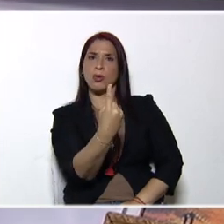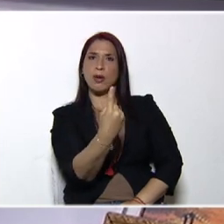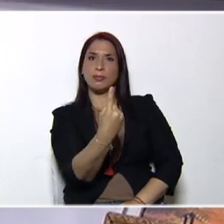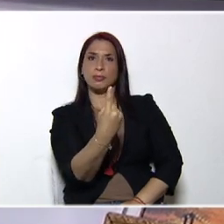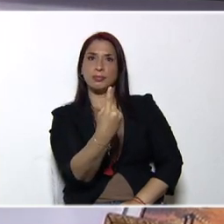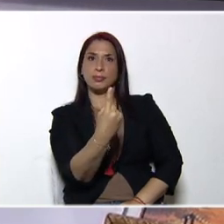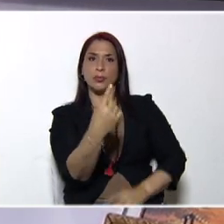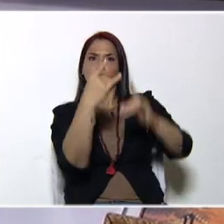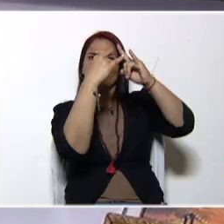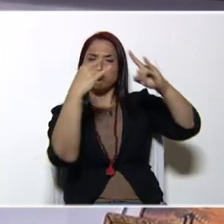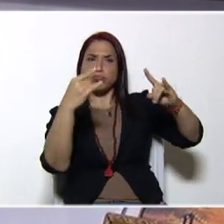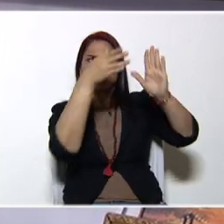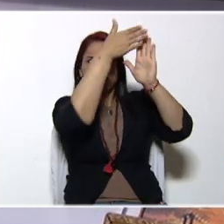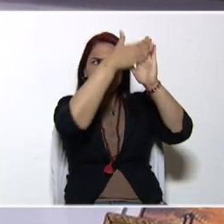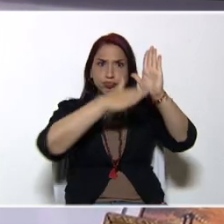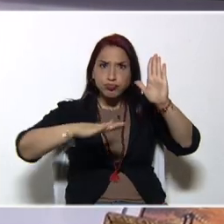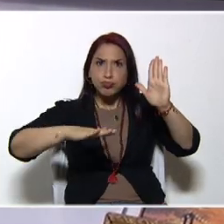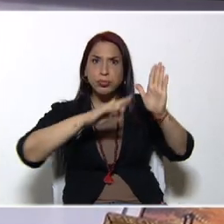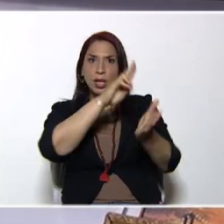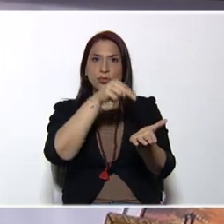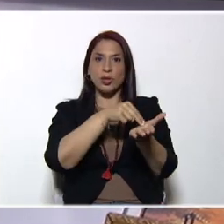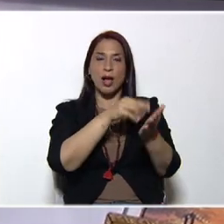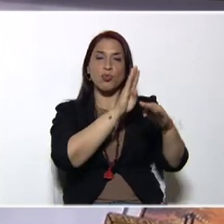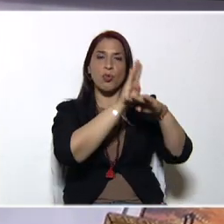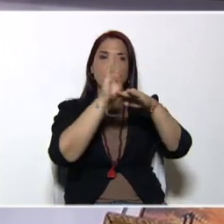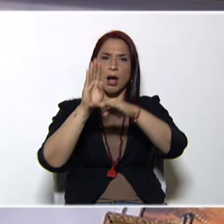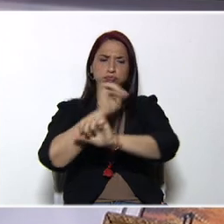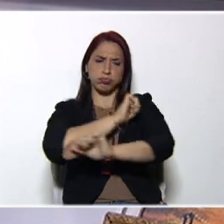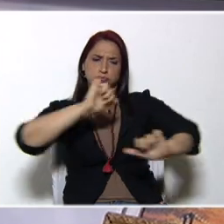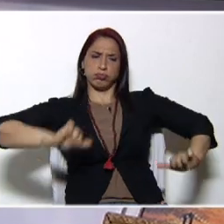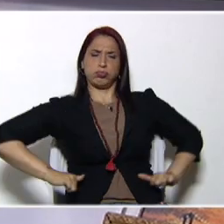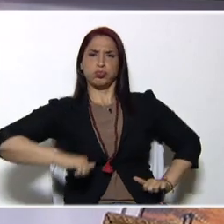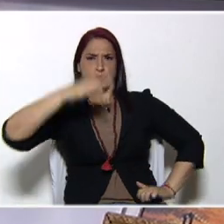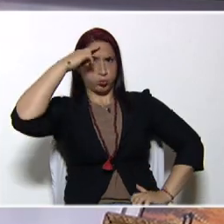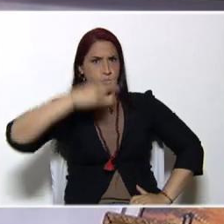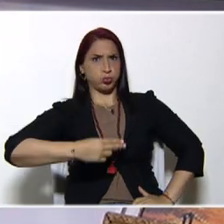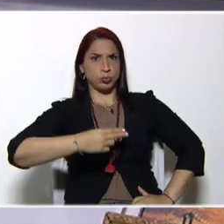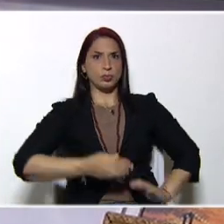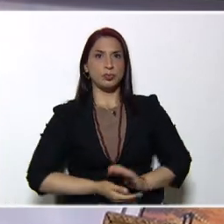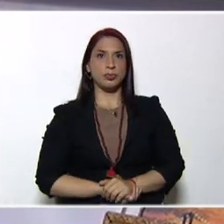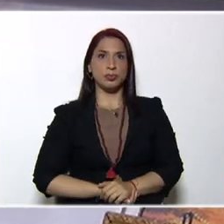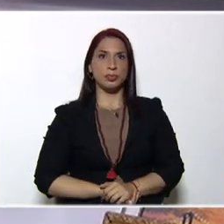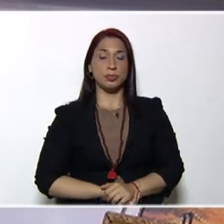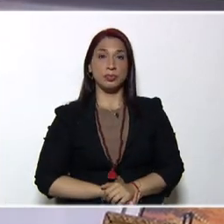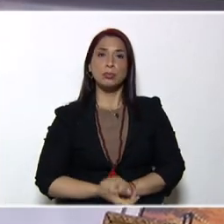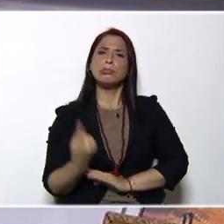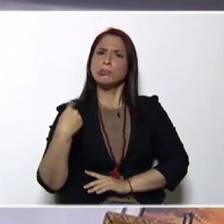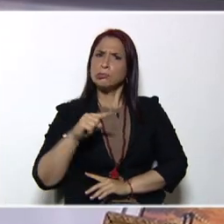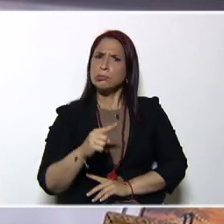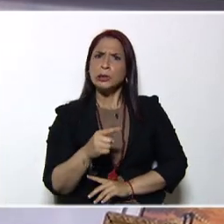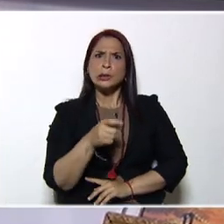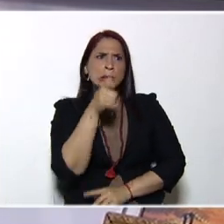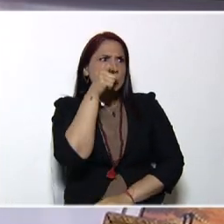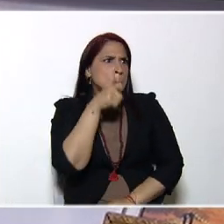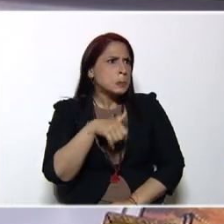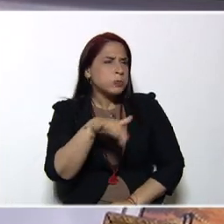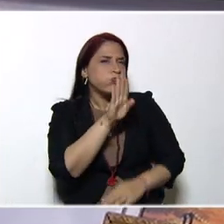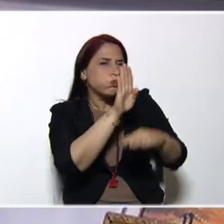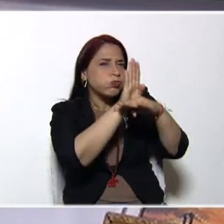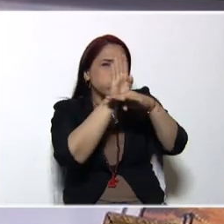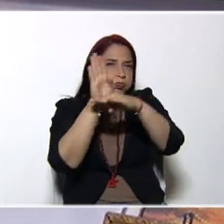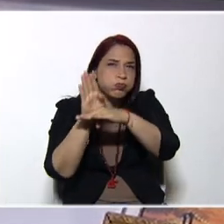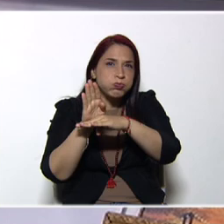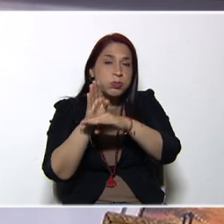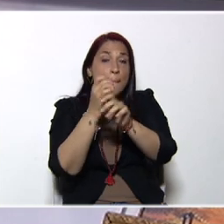el Panteón Nacional y es, bueno, pues resguardada por la Guardia de Honor Patrimonial, sí. Y eso tiene un poco de gente. Esperemos que